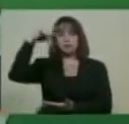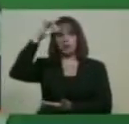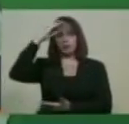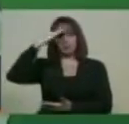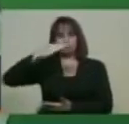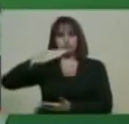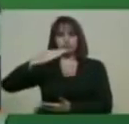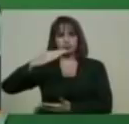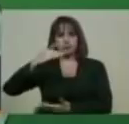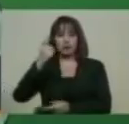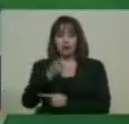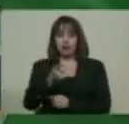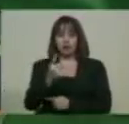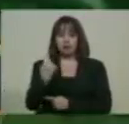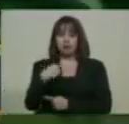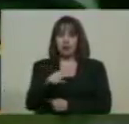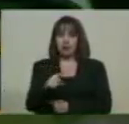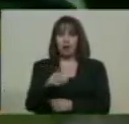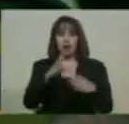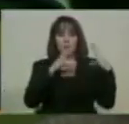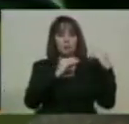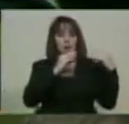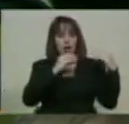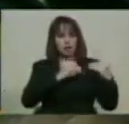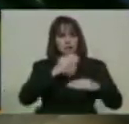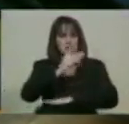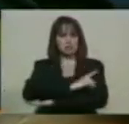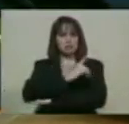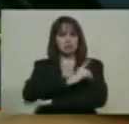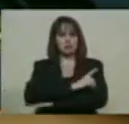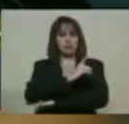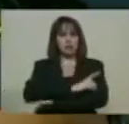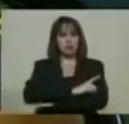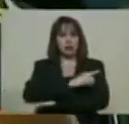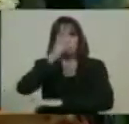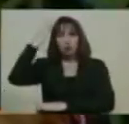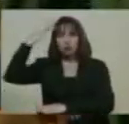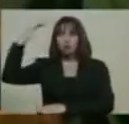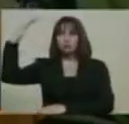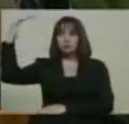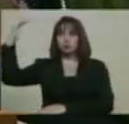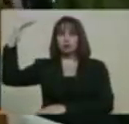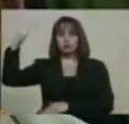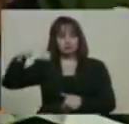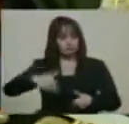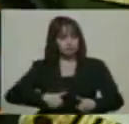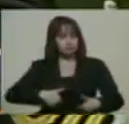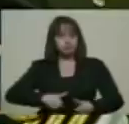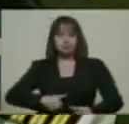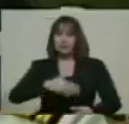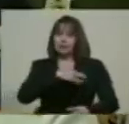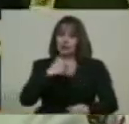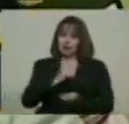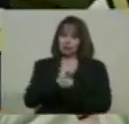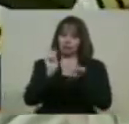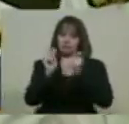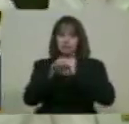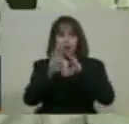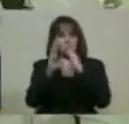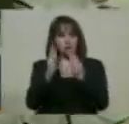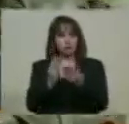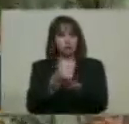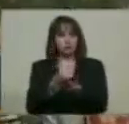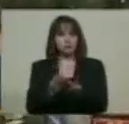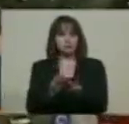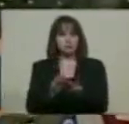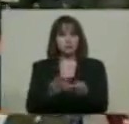tener en la esperanza, en la disciplina, en los sueños, en las ganas de hacer el mundo, que es el